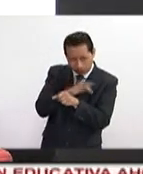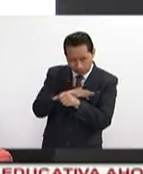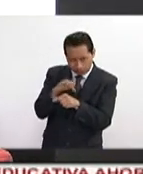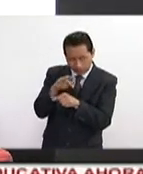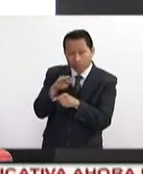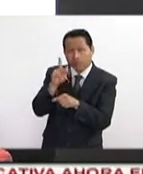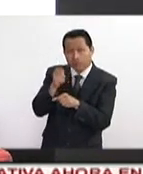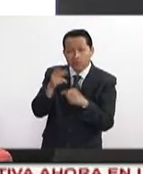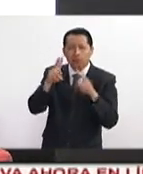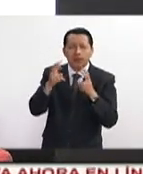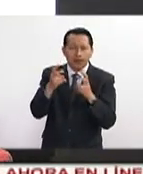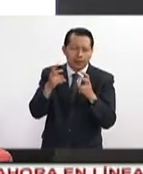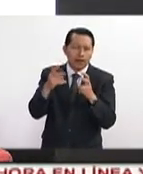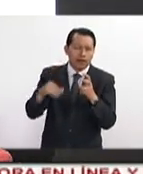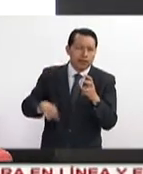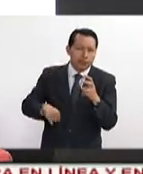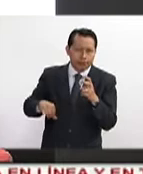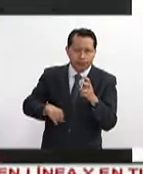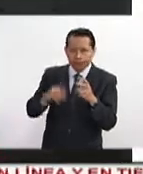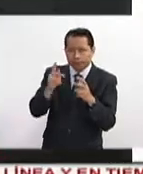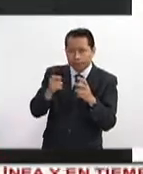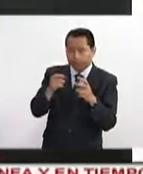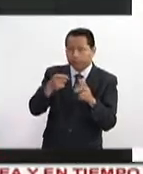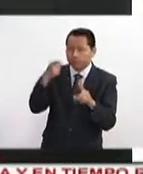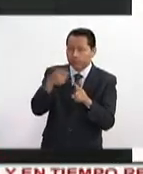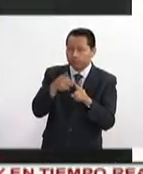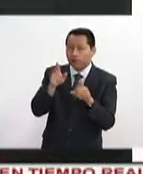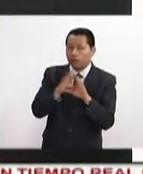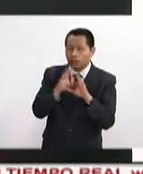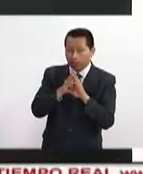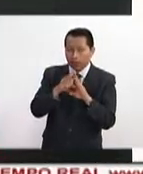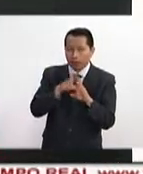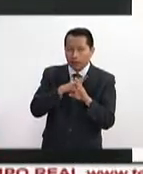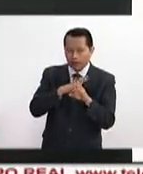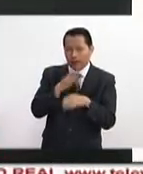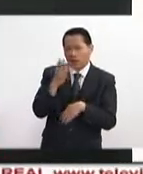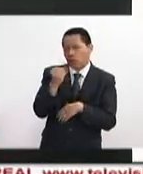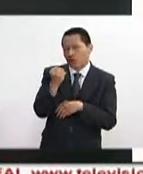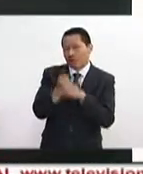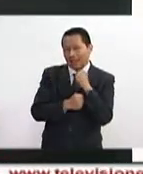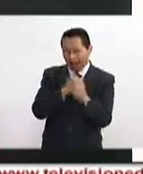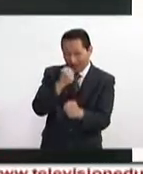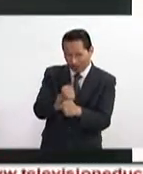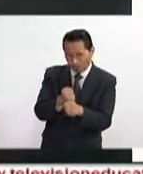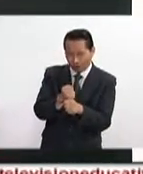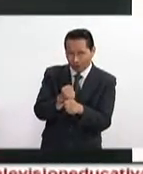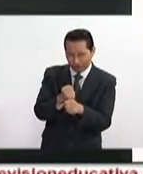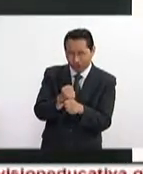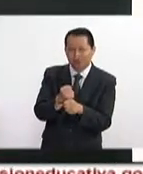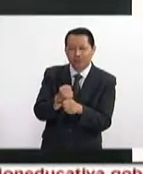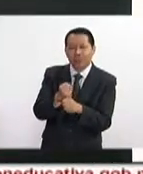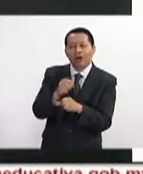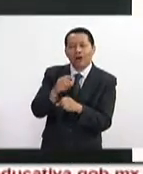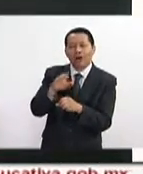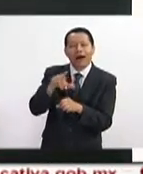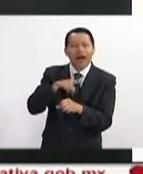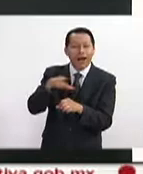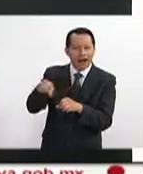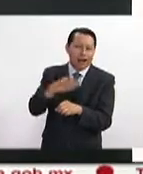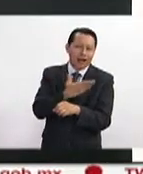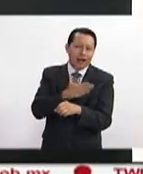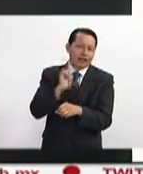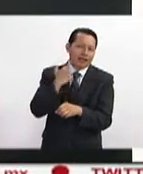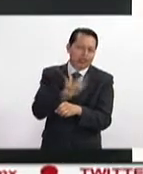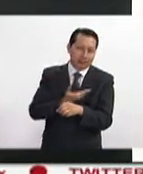nos trae un tema muy interesante, que es precisamente la condena de 9 años que pues ya se le dictó al expresidente Lula da Silva en